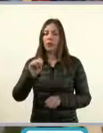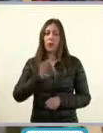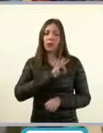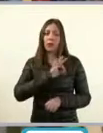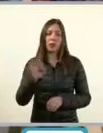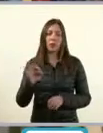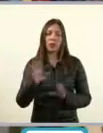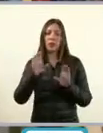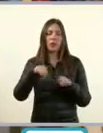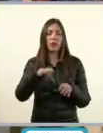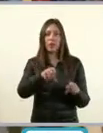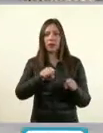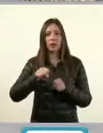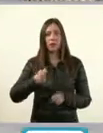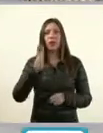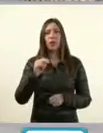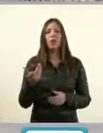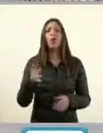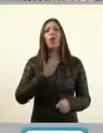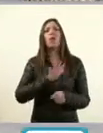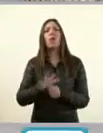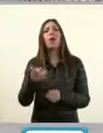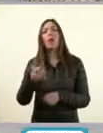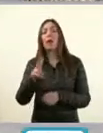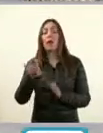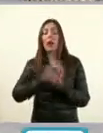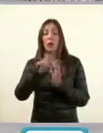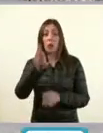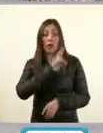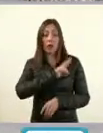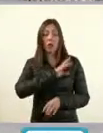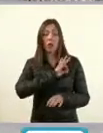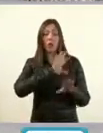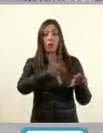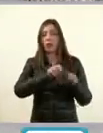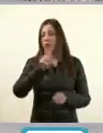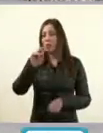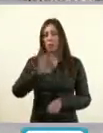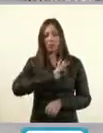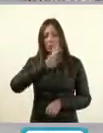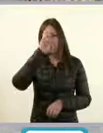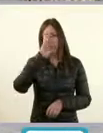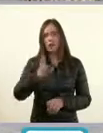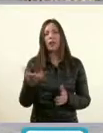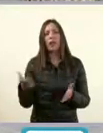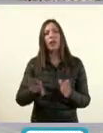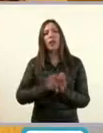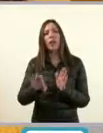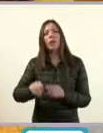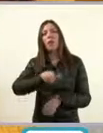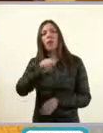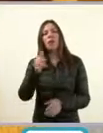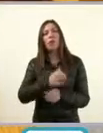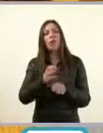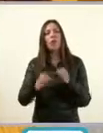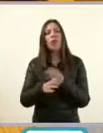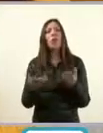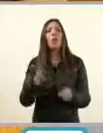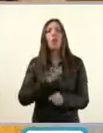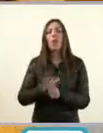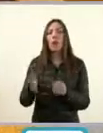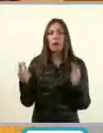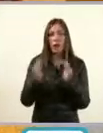la prescripción adquisitiva. Entonces, ¿en qué tipo de posesión y con qué tipo de materiales o de muebles